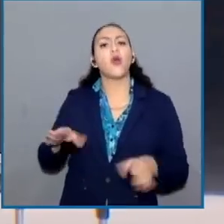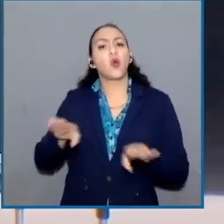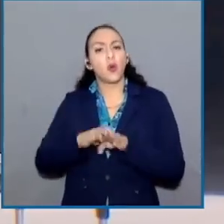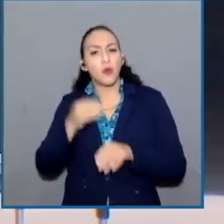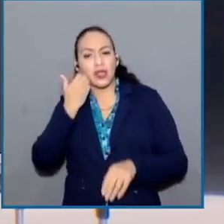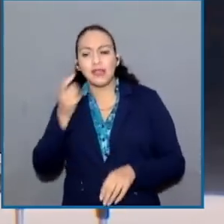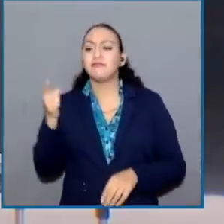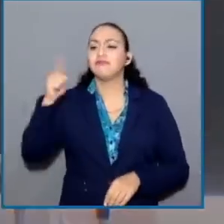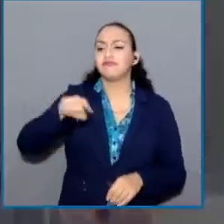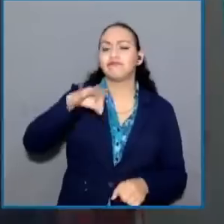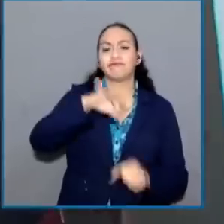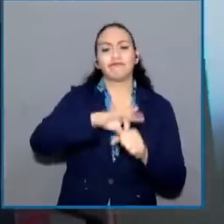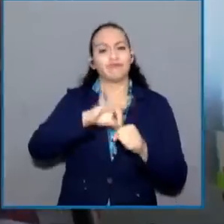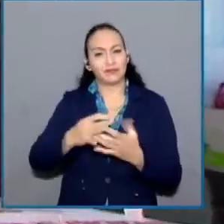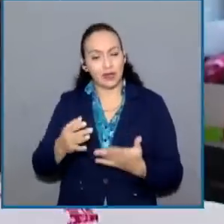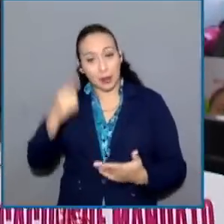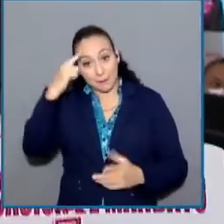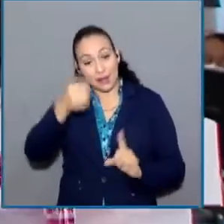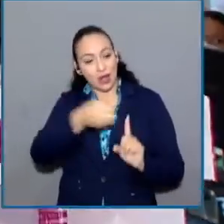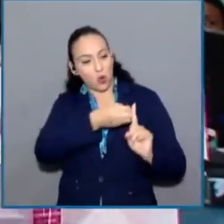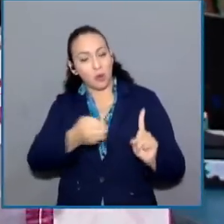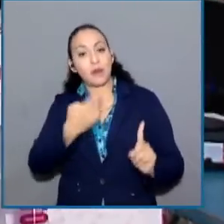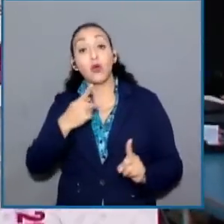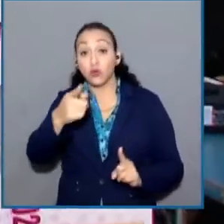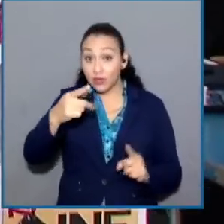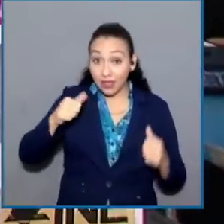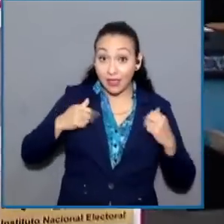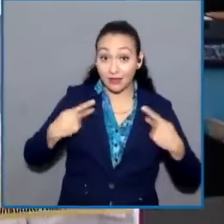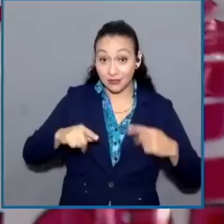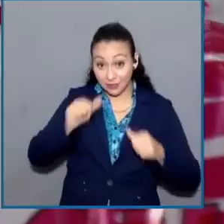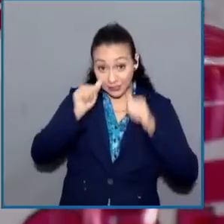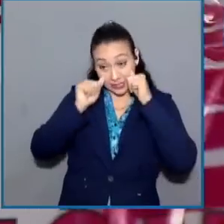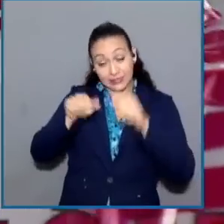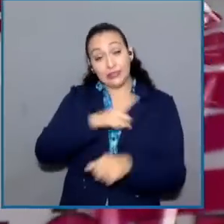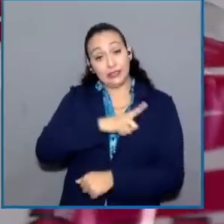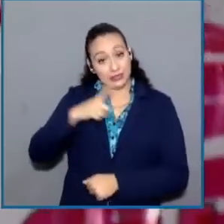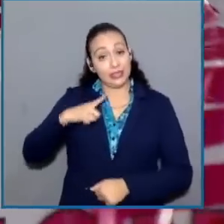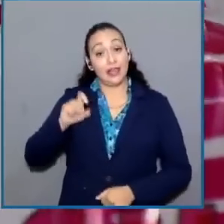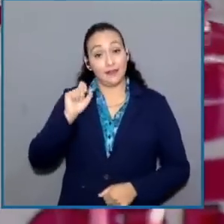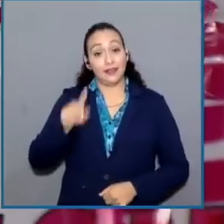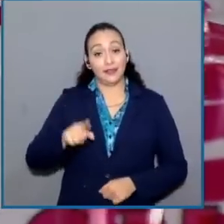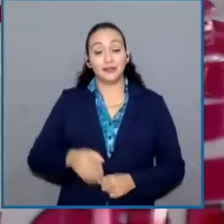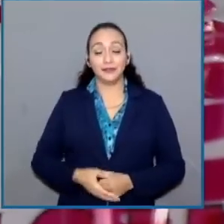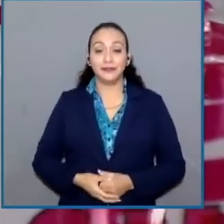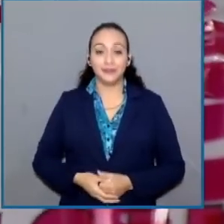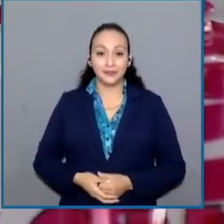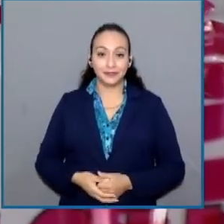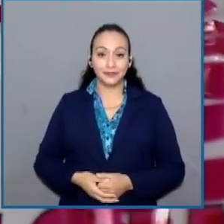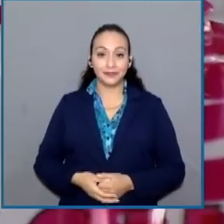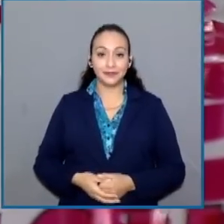mejor proceso. Para el canal del Poder Judicial de la Federación, Mario López Peña.